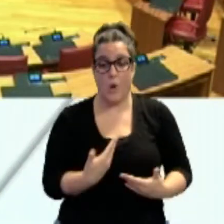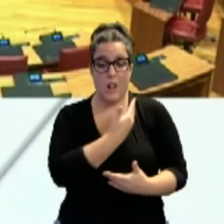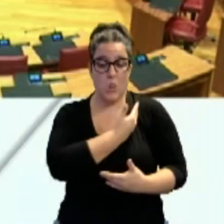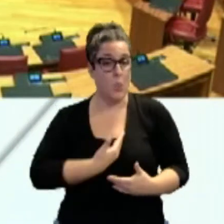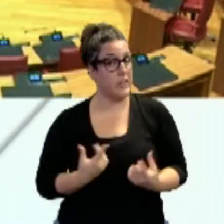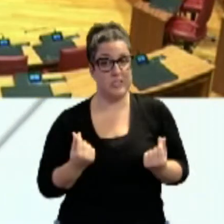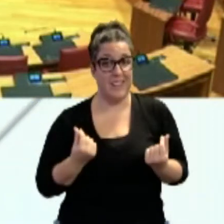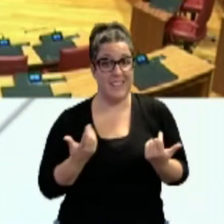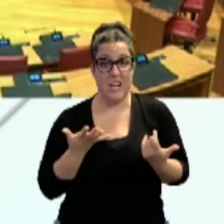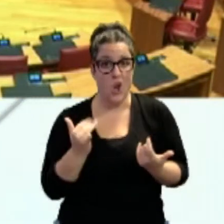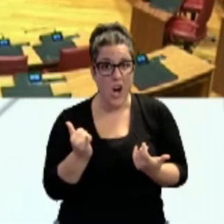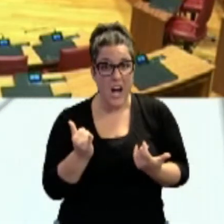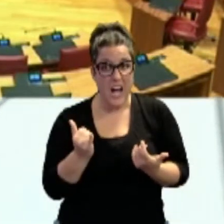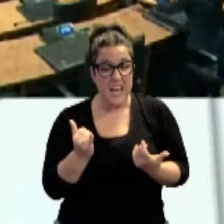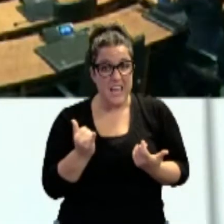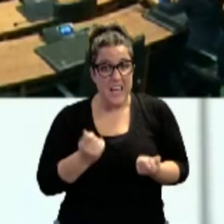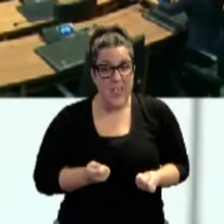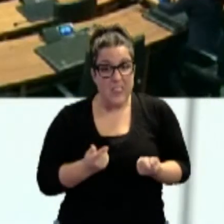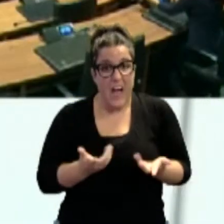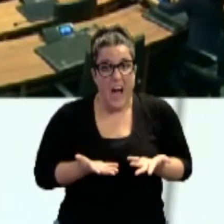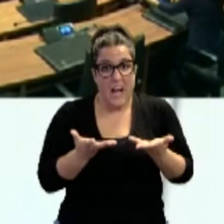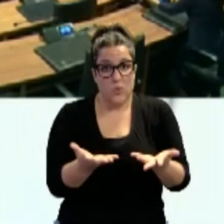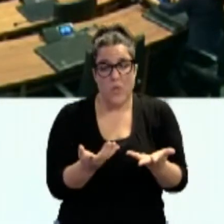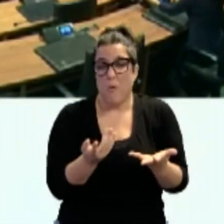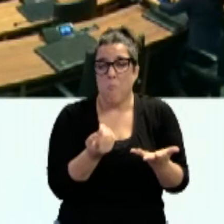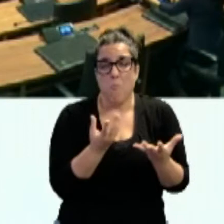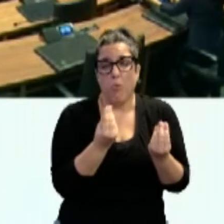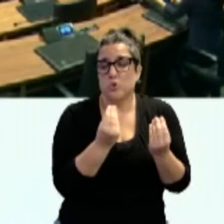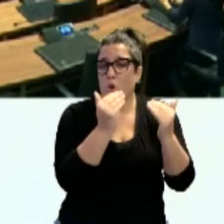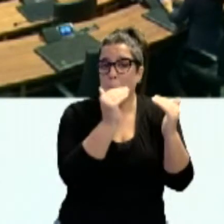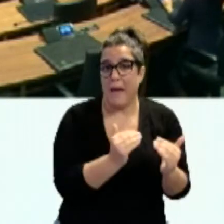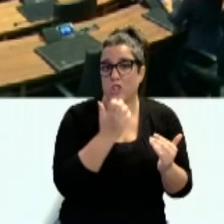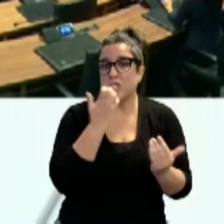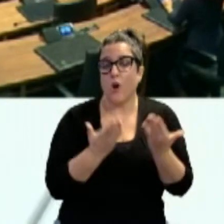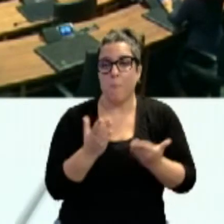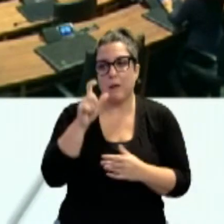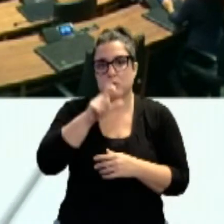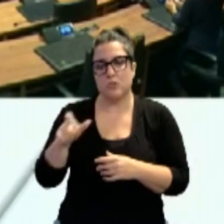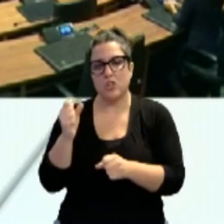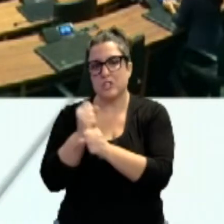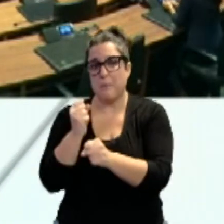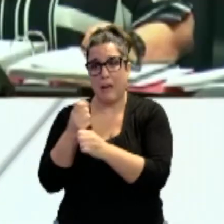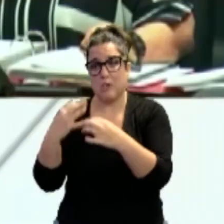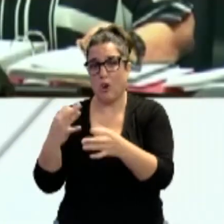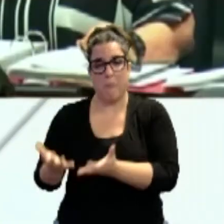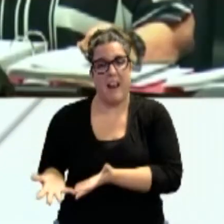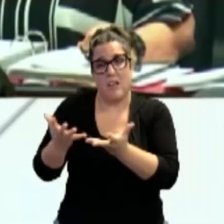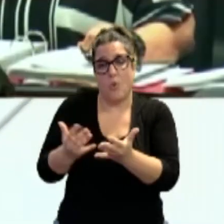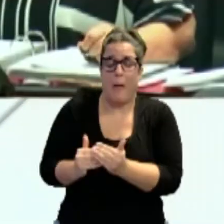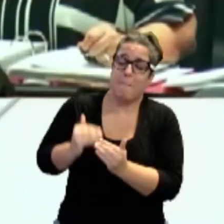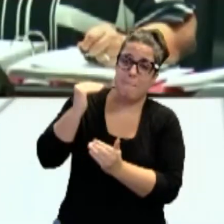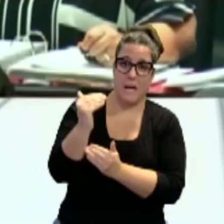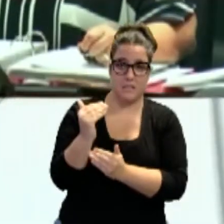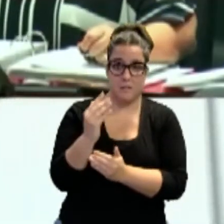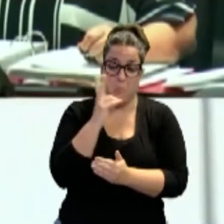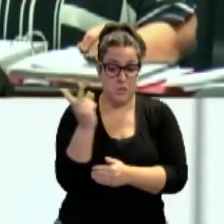comunidad contribuyen muchísimo menos de lo que contribuye un trabajador, una trabajadora medio, y eso es totalmente injusto. Es